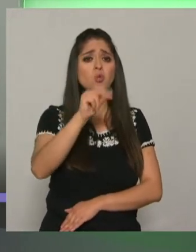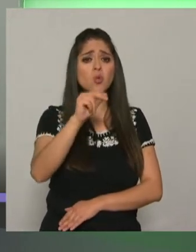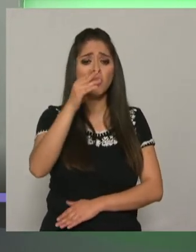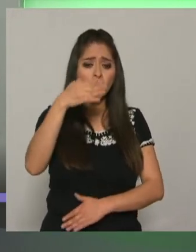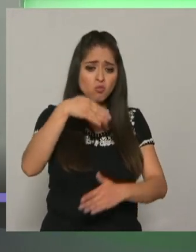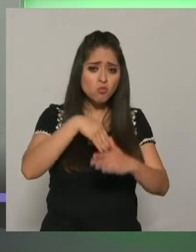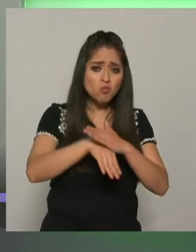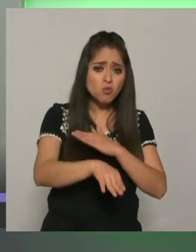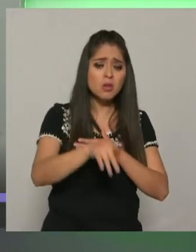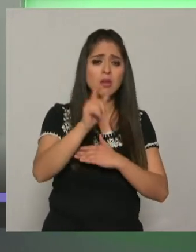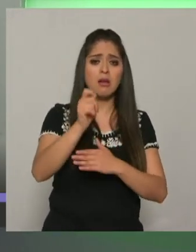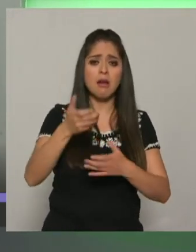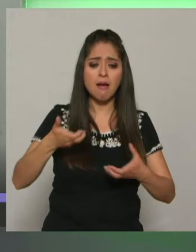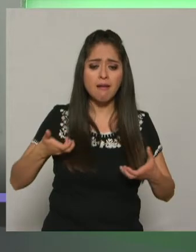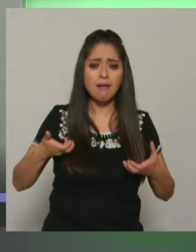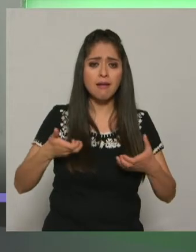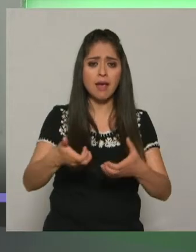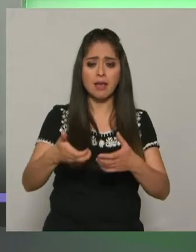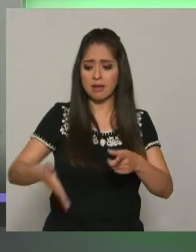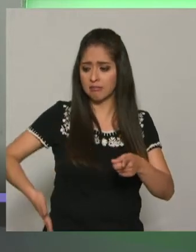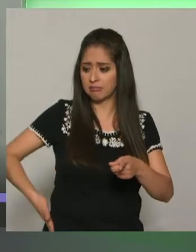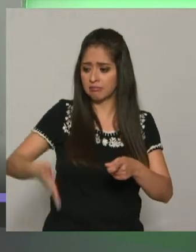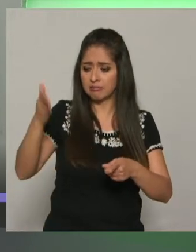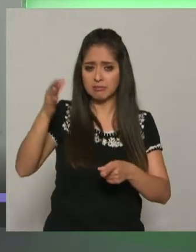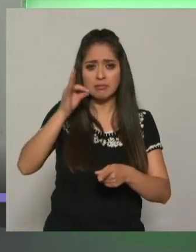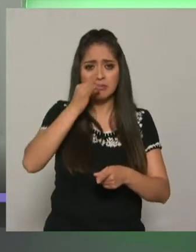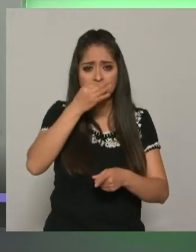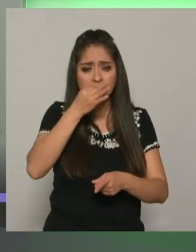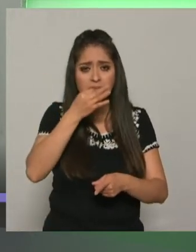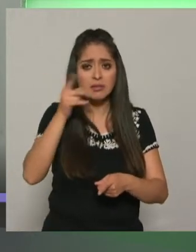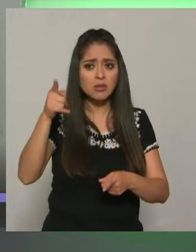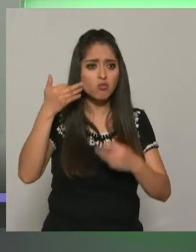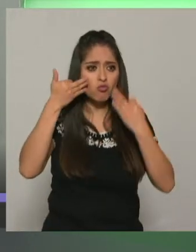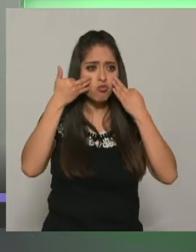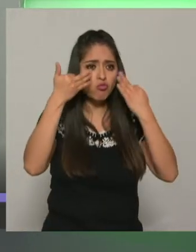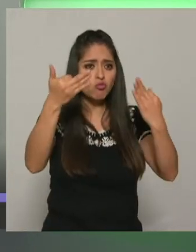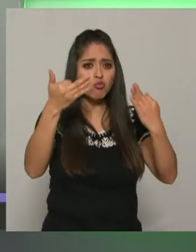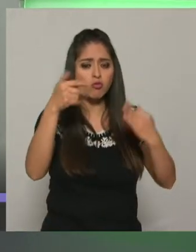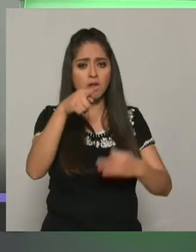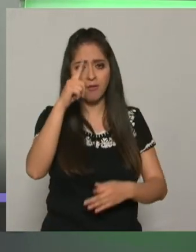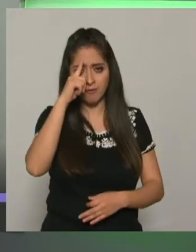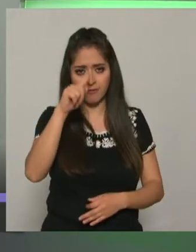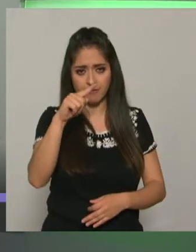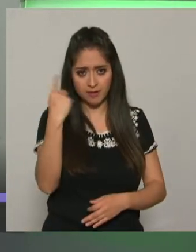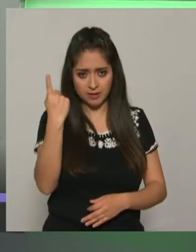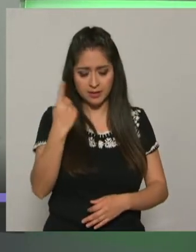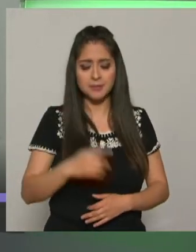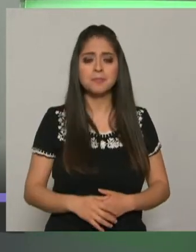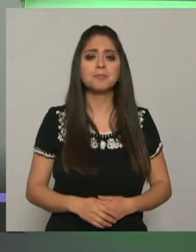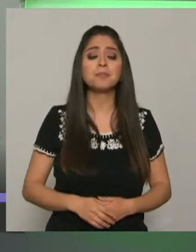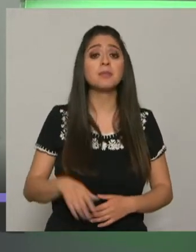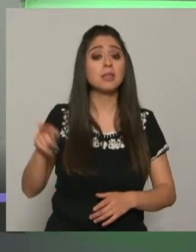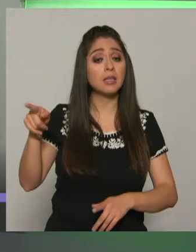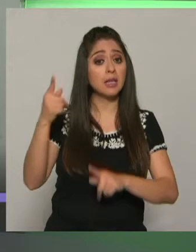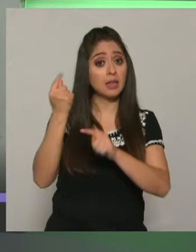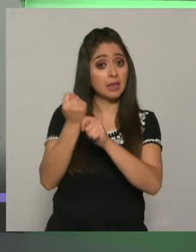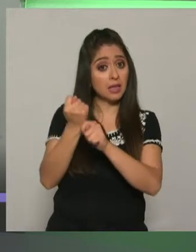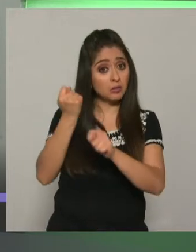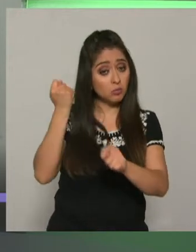accesos directos en la calle porque estamos demasiado descubiertos. En el transporte